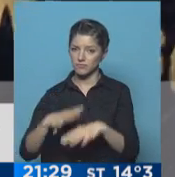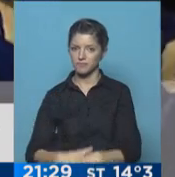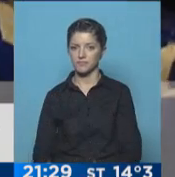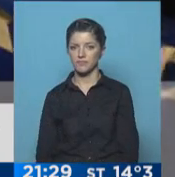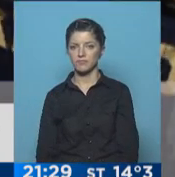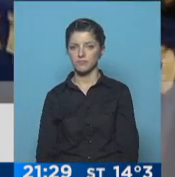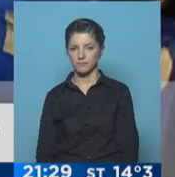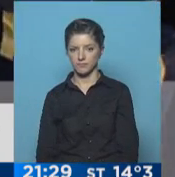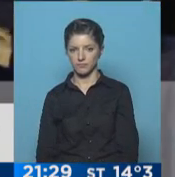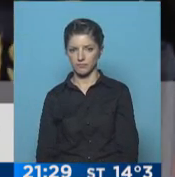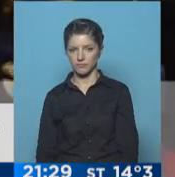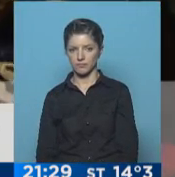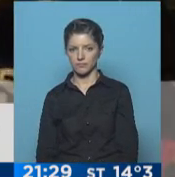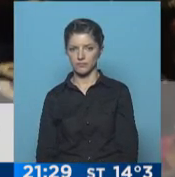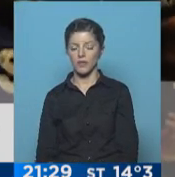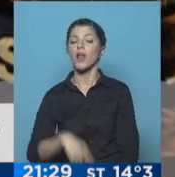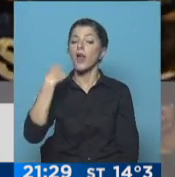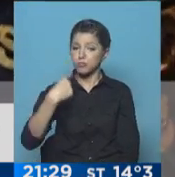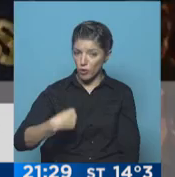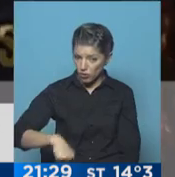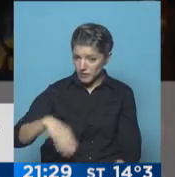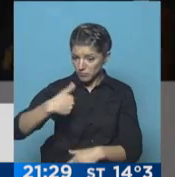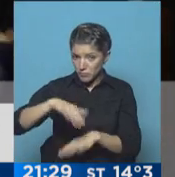nos están yendo mejor.